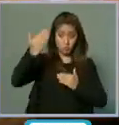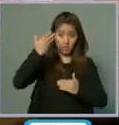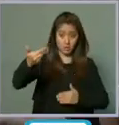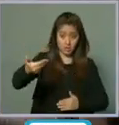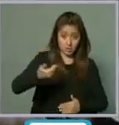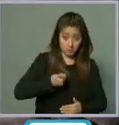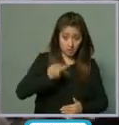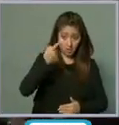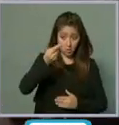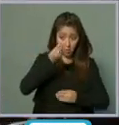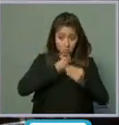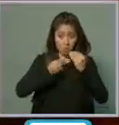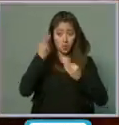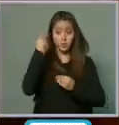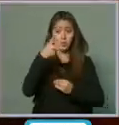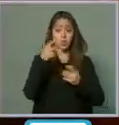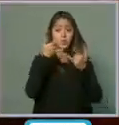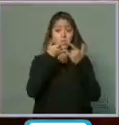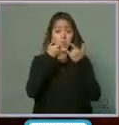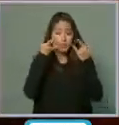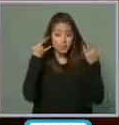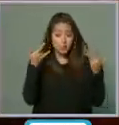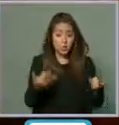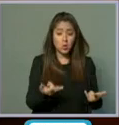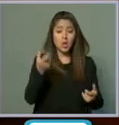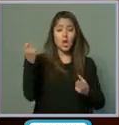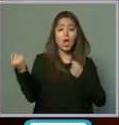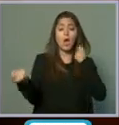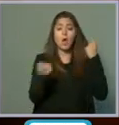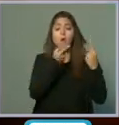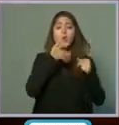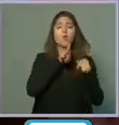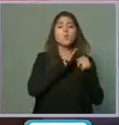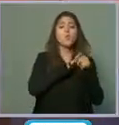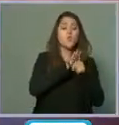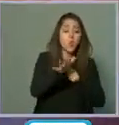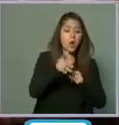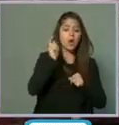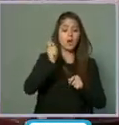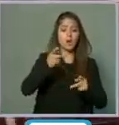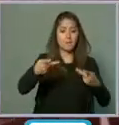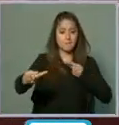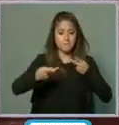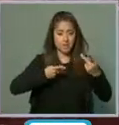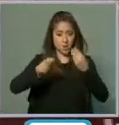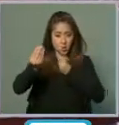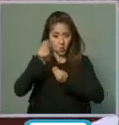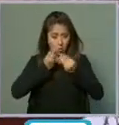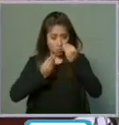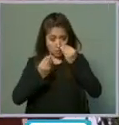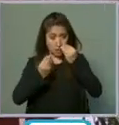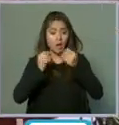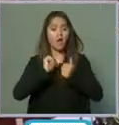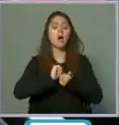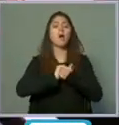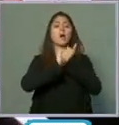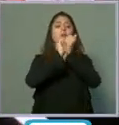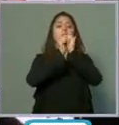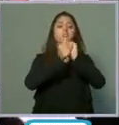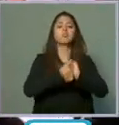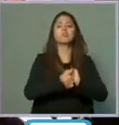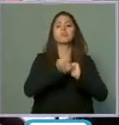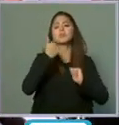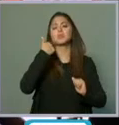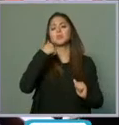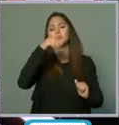que eran situaciones que se necesitaba dar la mejor calidad posible. Todo esto yo creo que